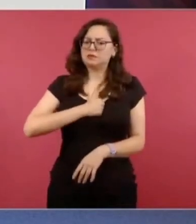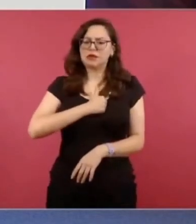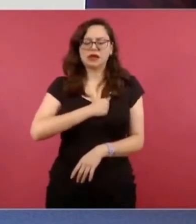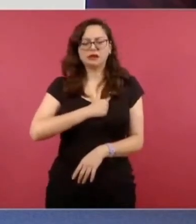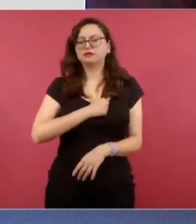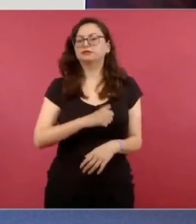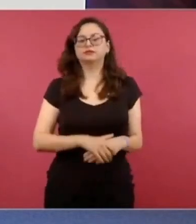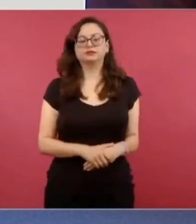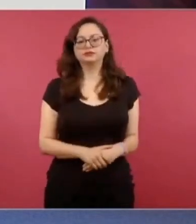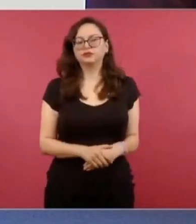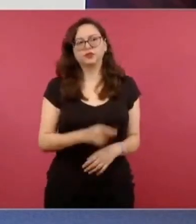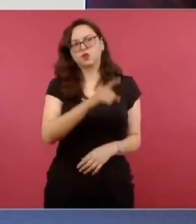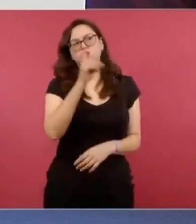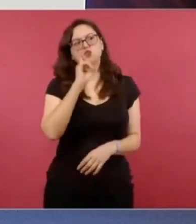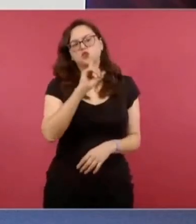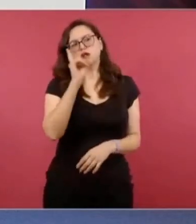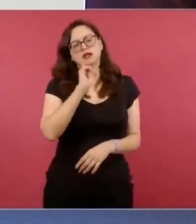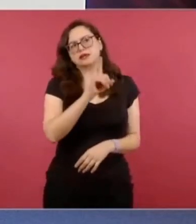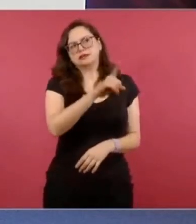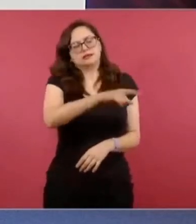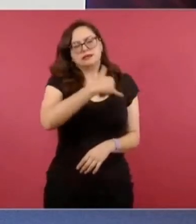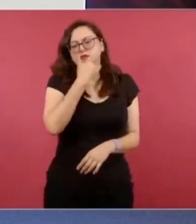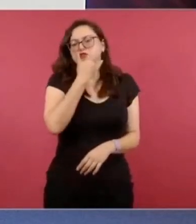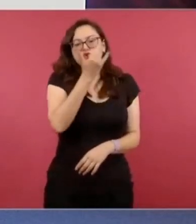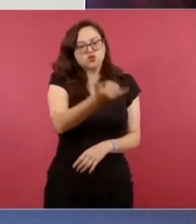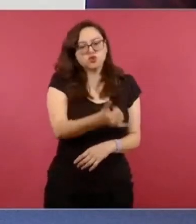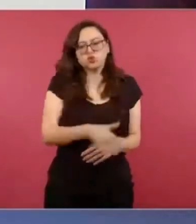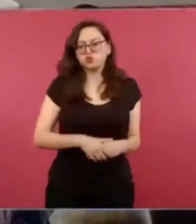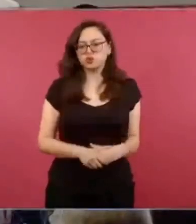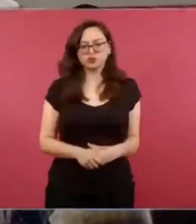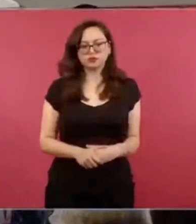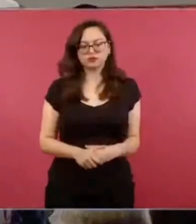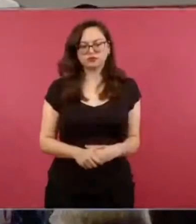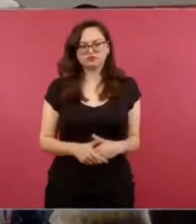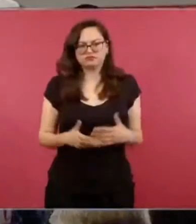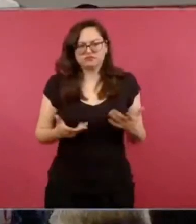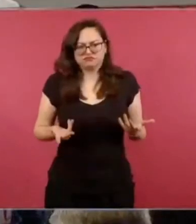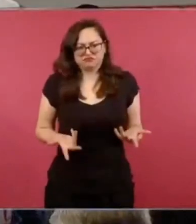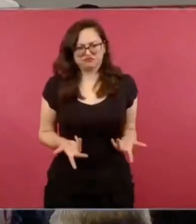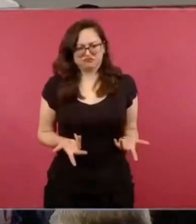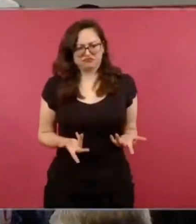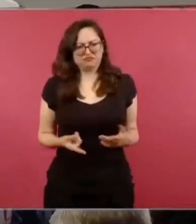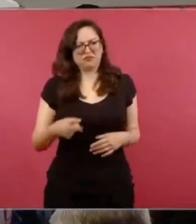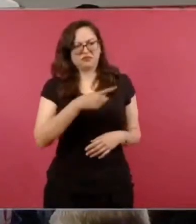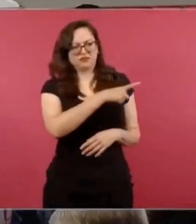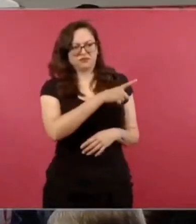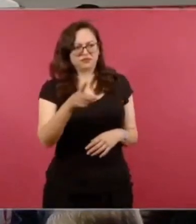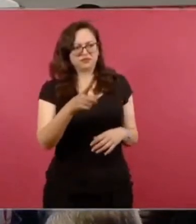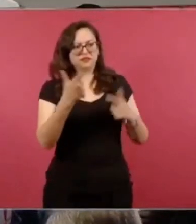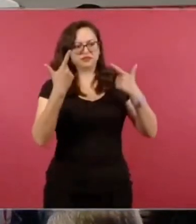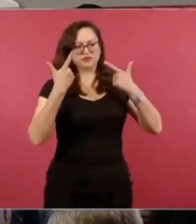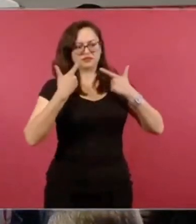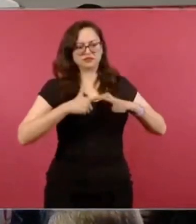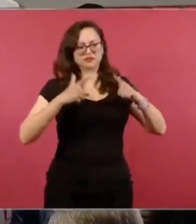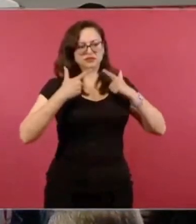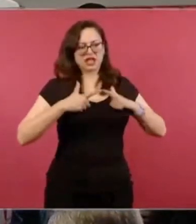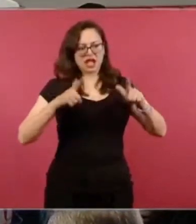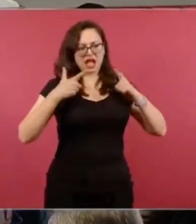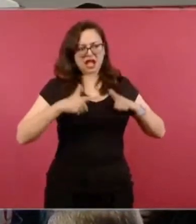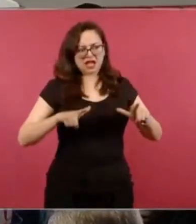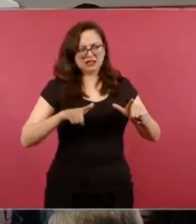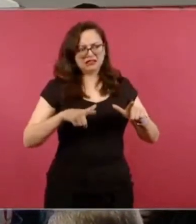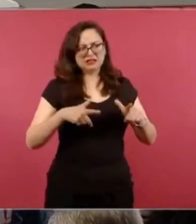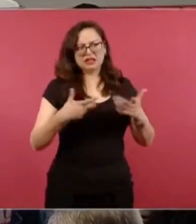Ann Milgram, sobre la retención de la acreditación de sus agentes en